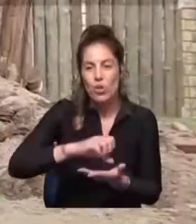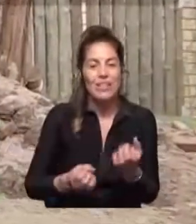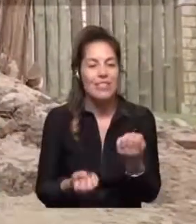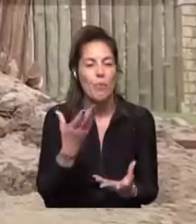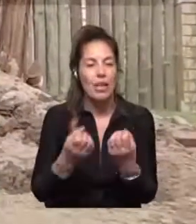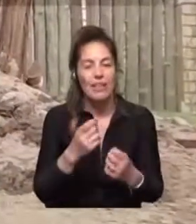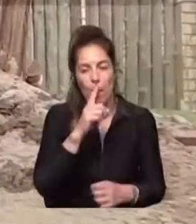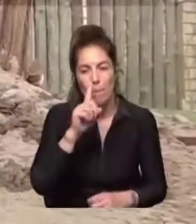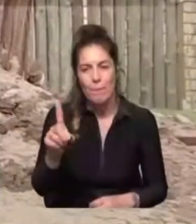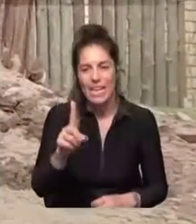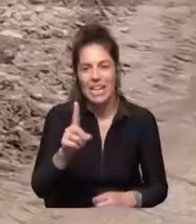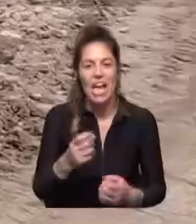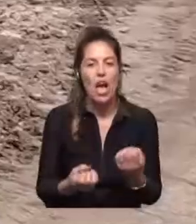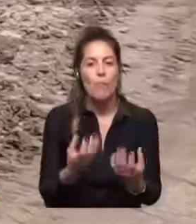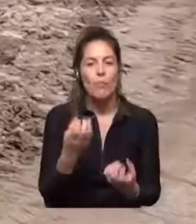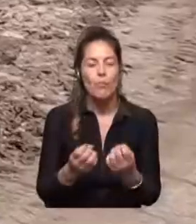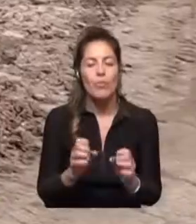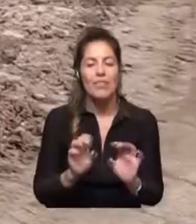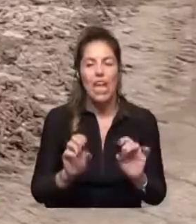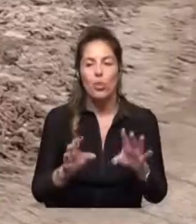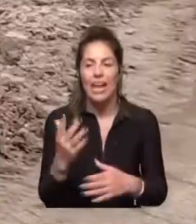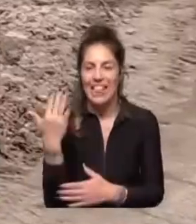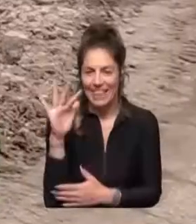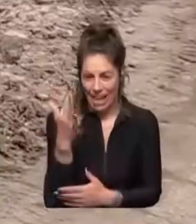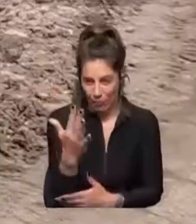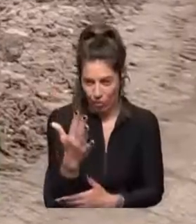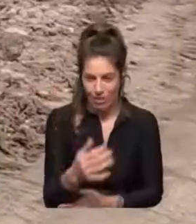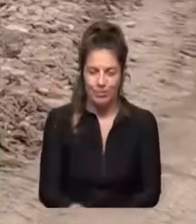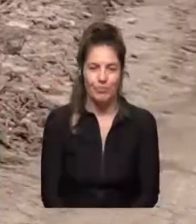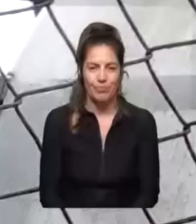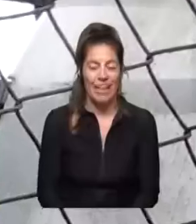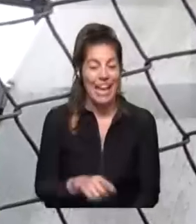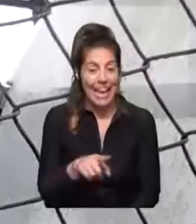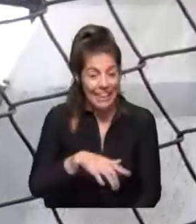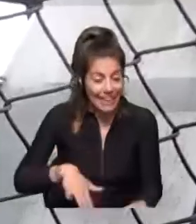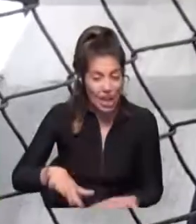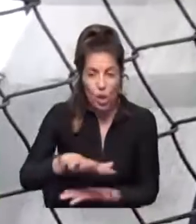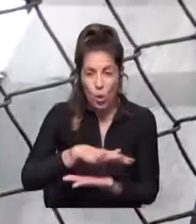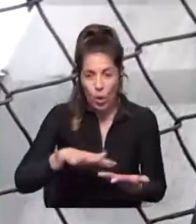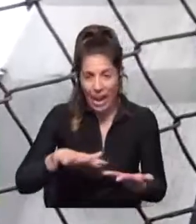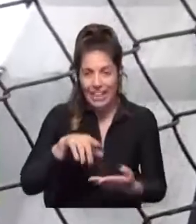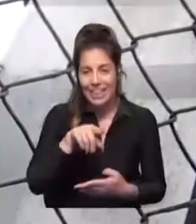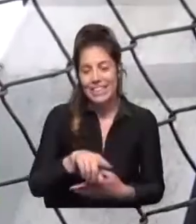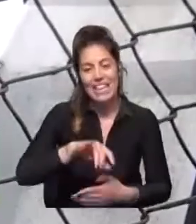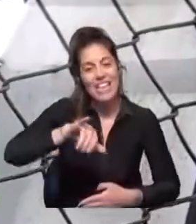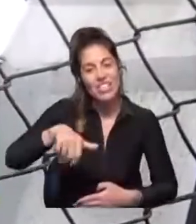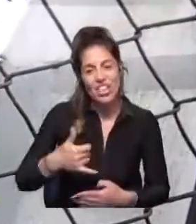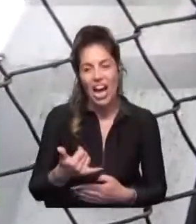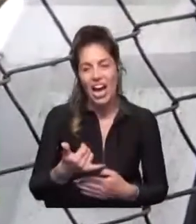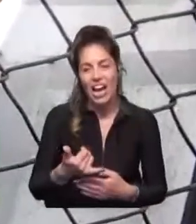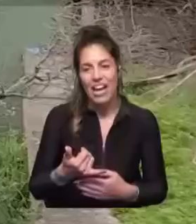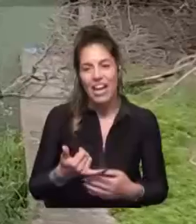cerca de mil especies autóctonas de arbustos y árboles El Fuerte de este lugar sin duda es ya el